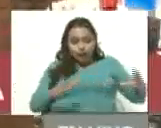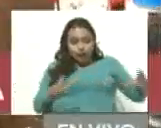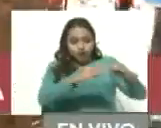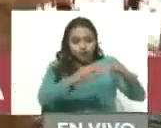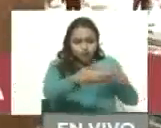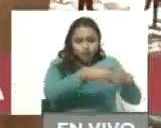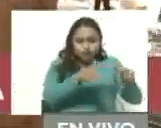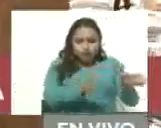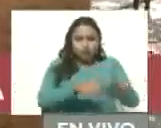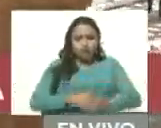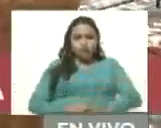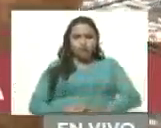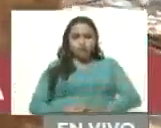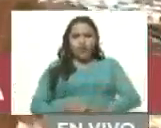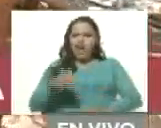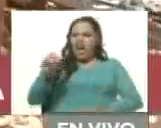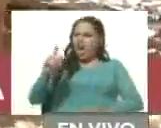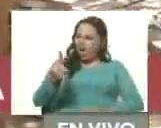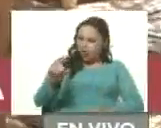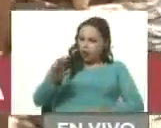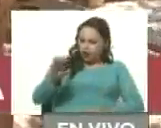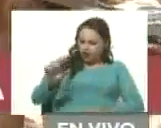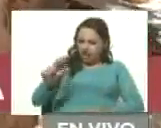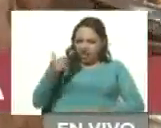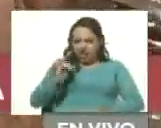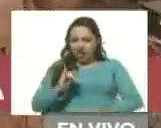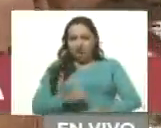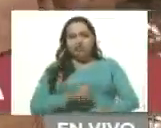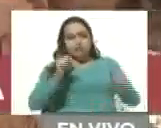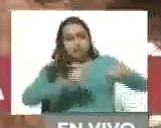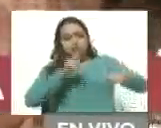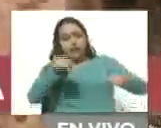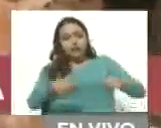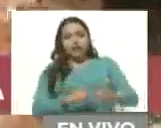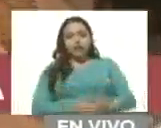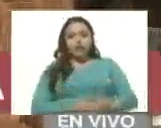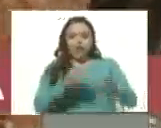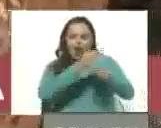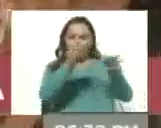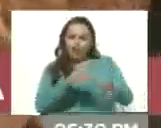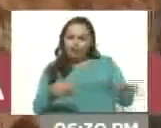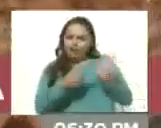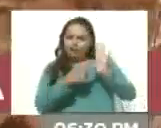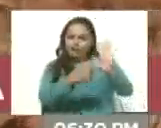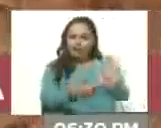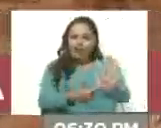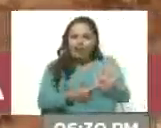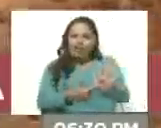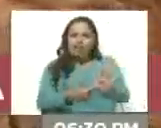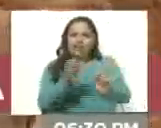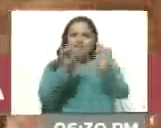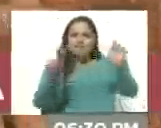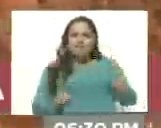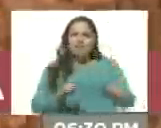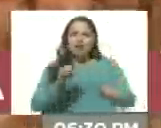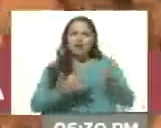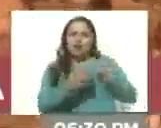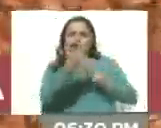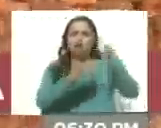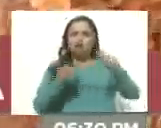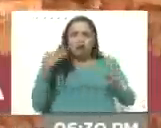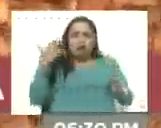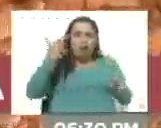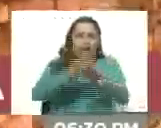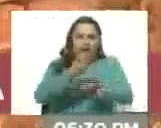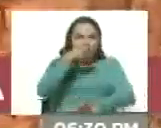de adobe en esta casa muy representativa de los sistemas constructivos porque porque en ella hay de todo hay el parque